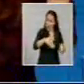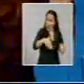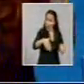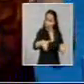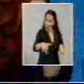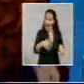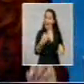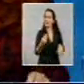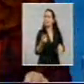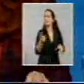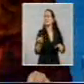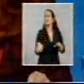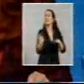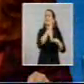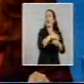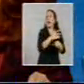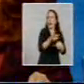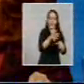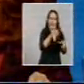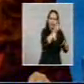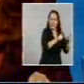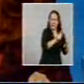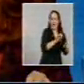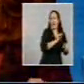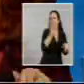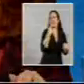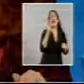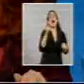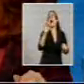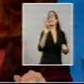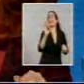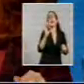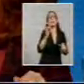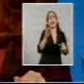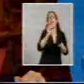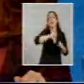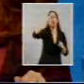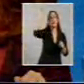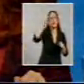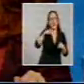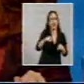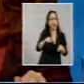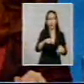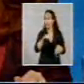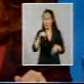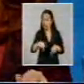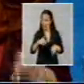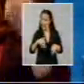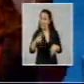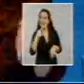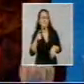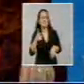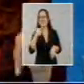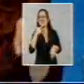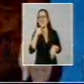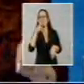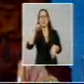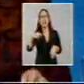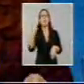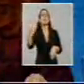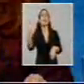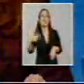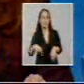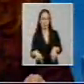frente al casi 30% que pronosticaban el año pasado, para este año un 17,3. Inversiones y